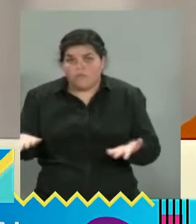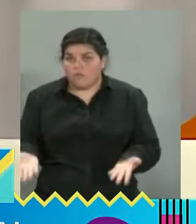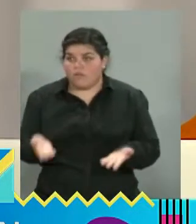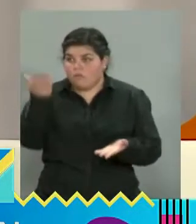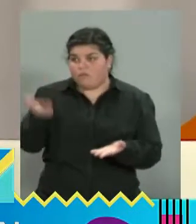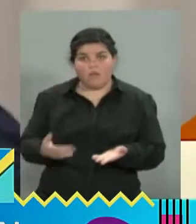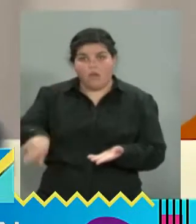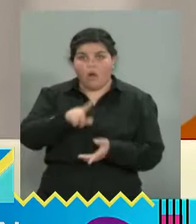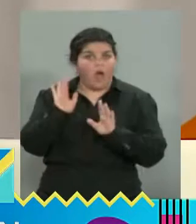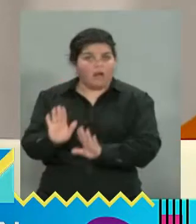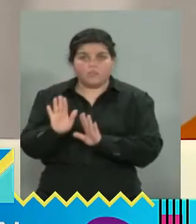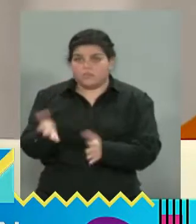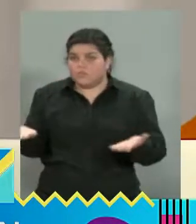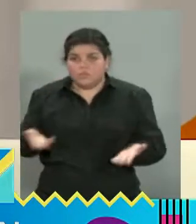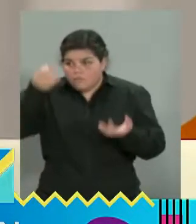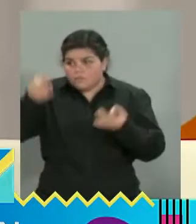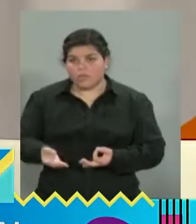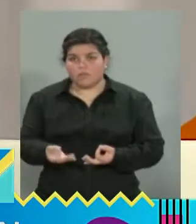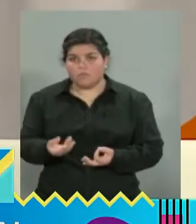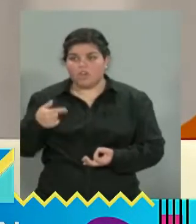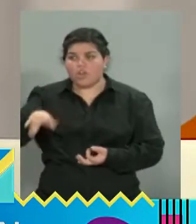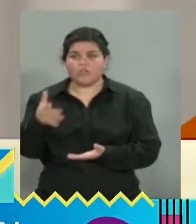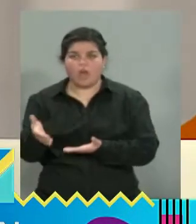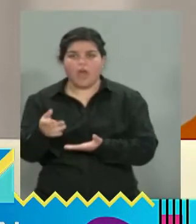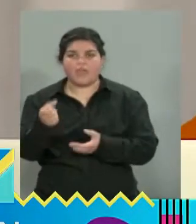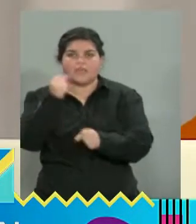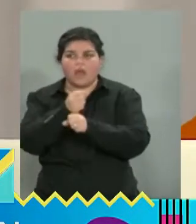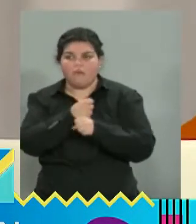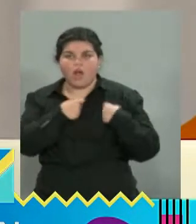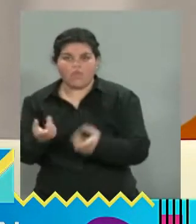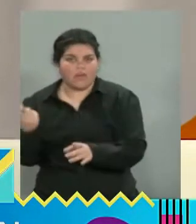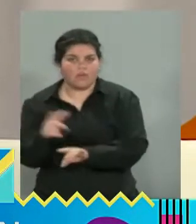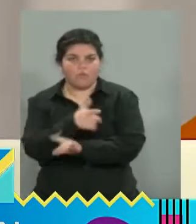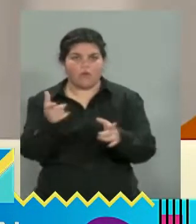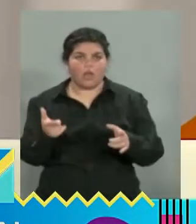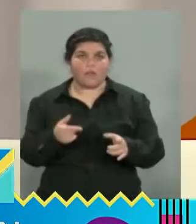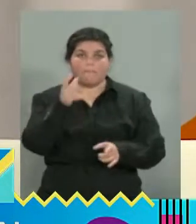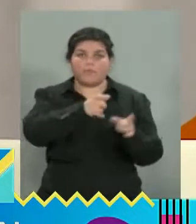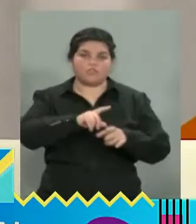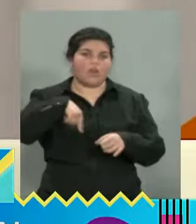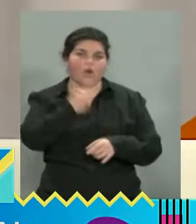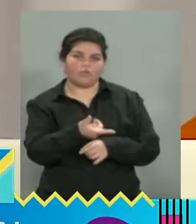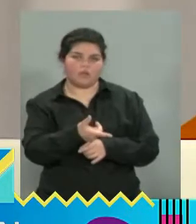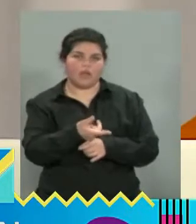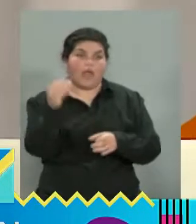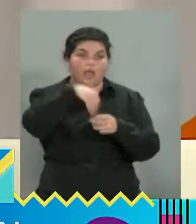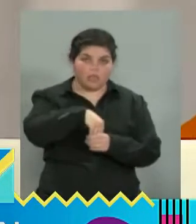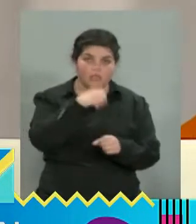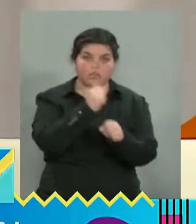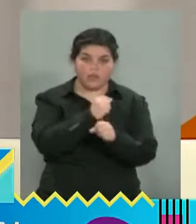sea. Pero directamente no pueden ni siquiera acceder a ese trabajo. No es como tal vez otras personas del colectivo que por lo menos acceden y después si fuera un acto de discriminación